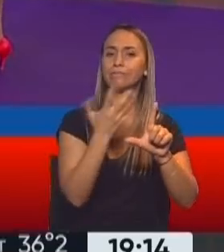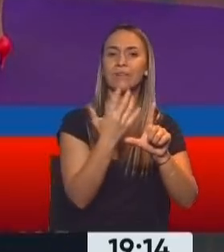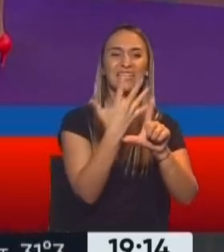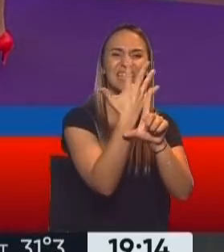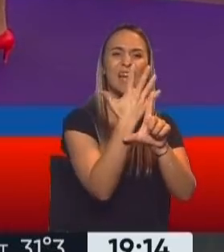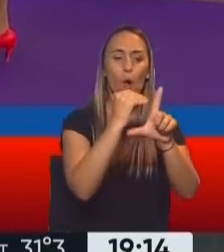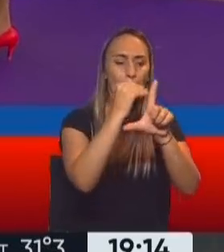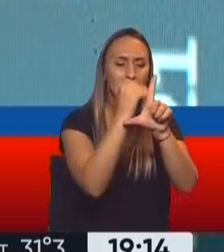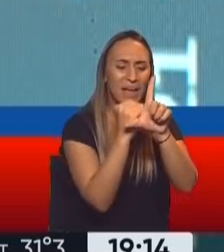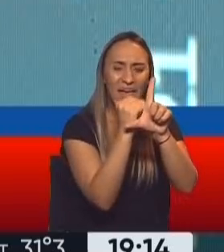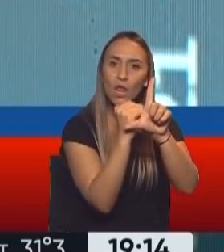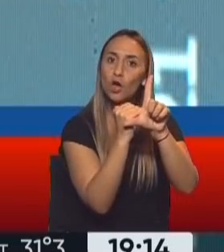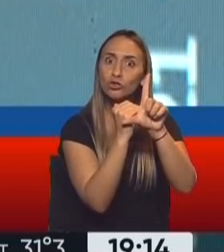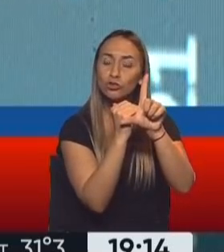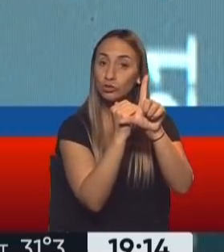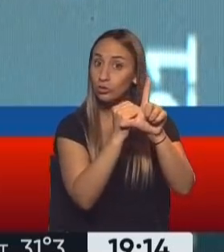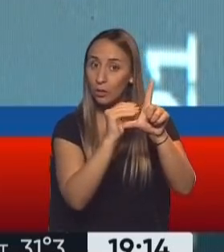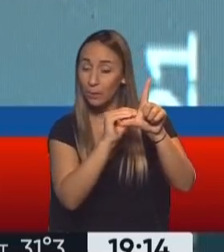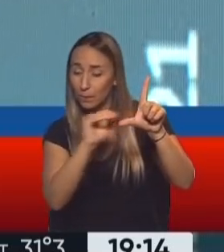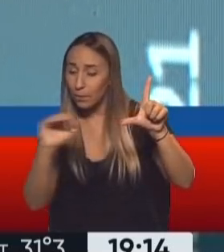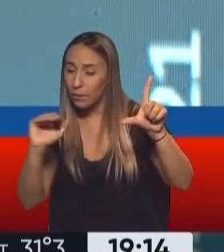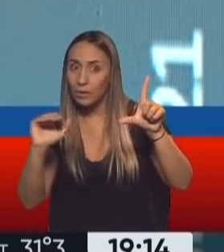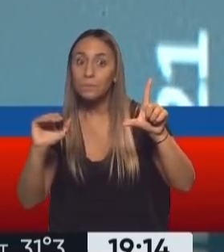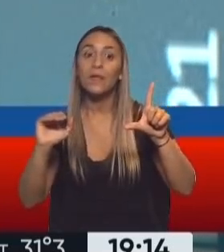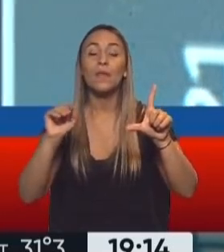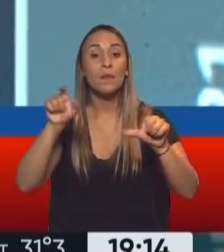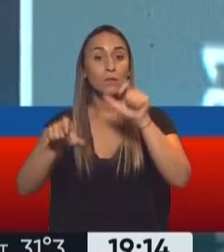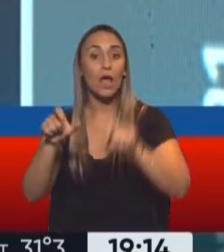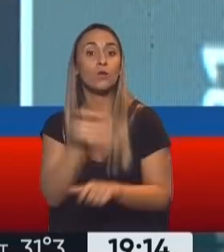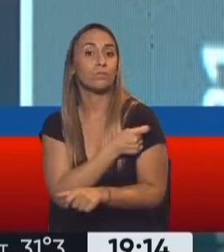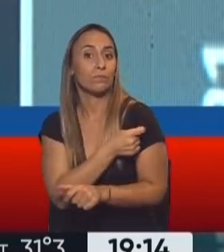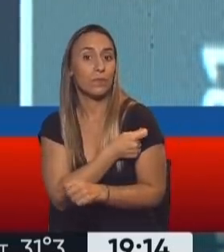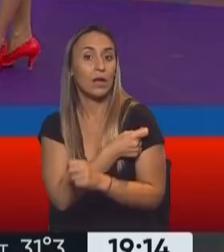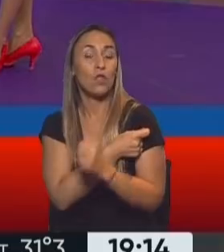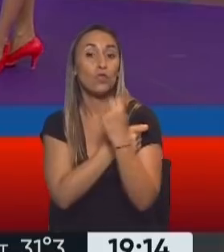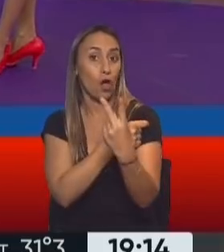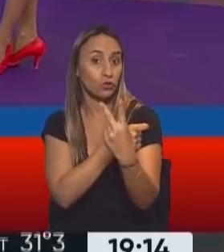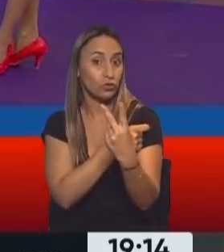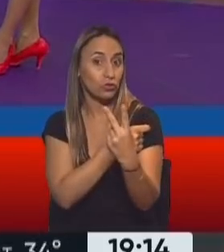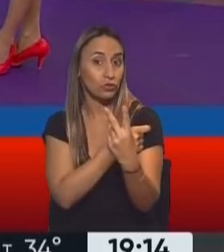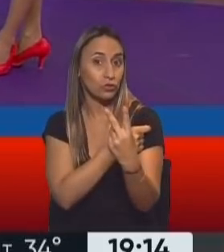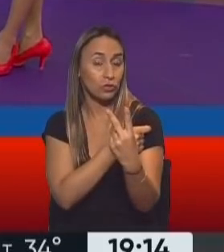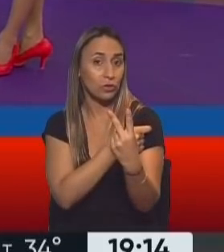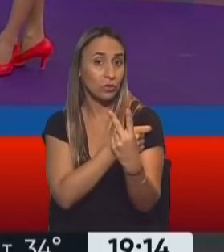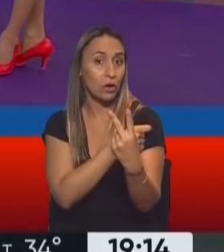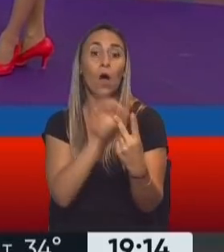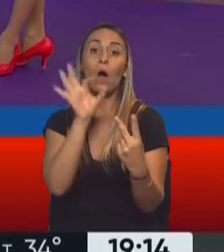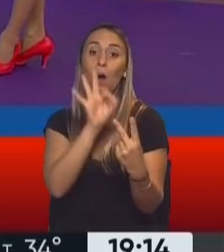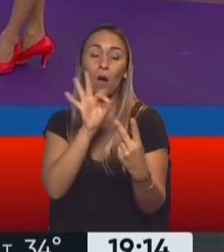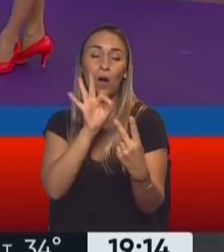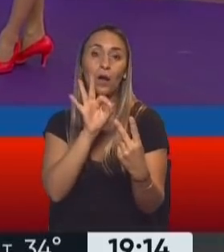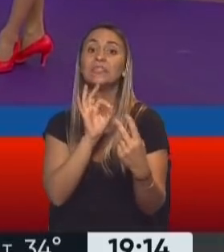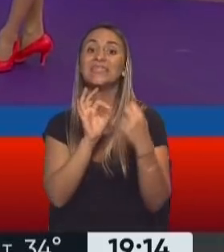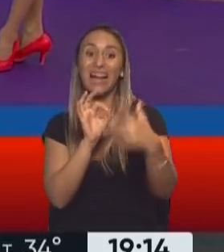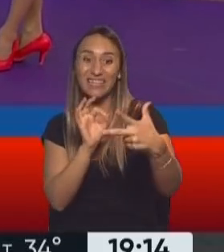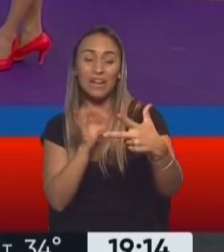por 100.000 habitantes, tanto aquellos que recibieron el esquema completo, las 2 vacunas, o el